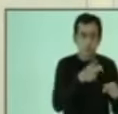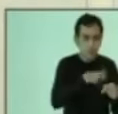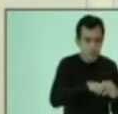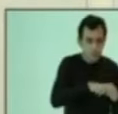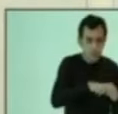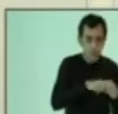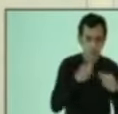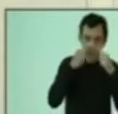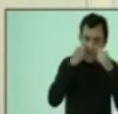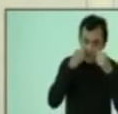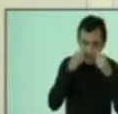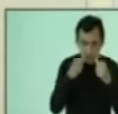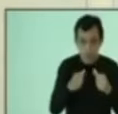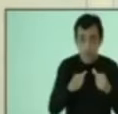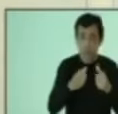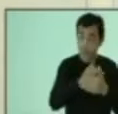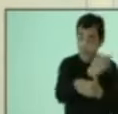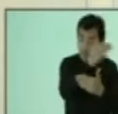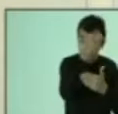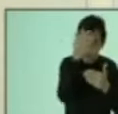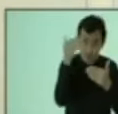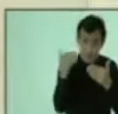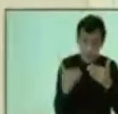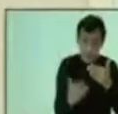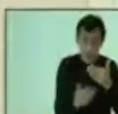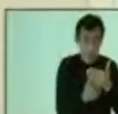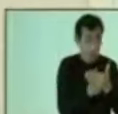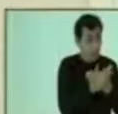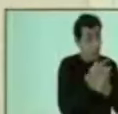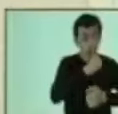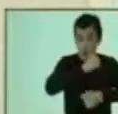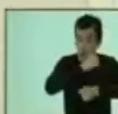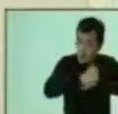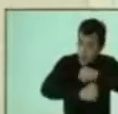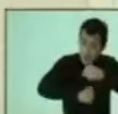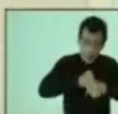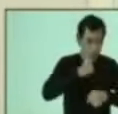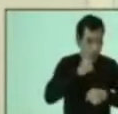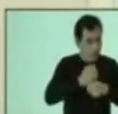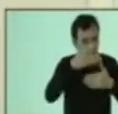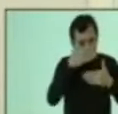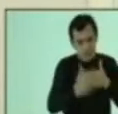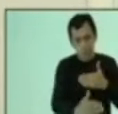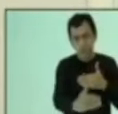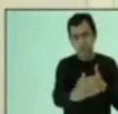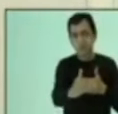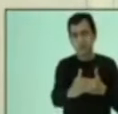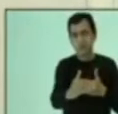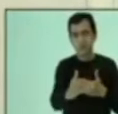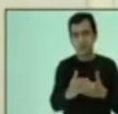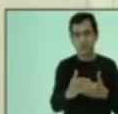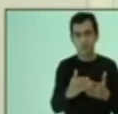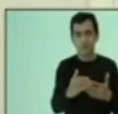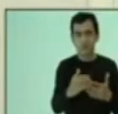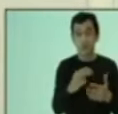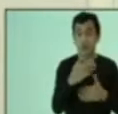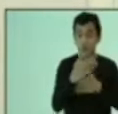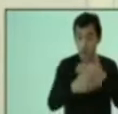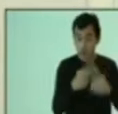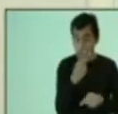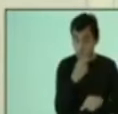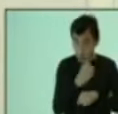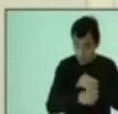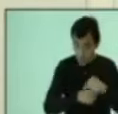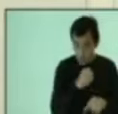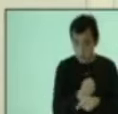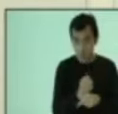atención las 24 horas y los 365 días del año. Y en un periodo no mayor de 2 años, cuente